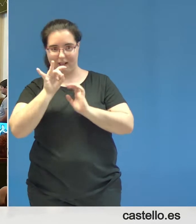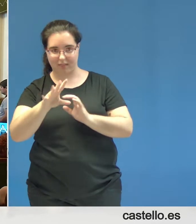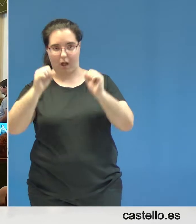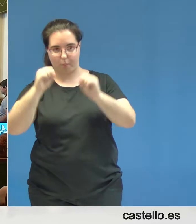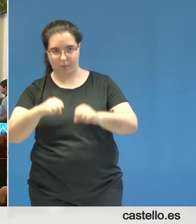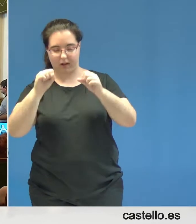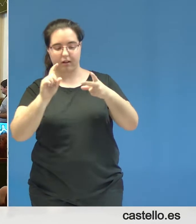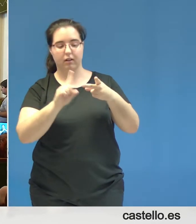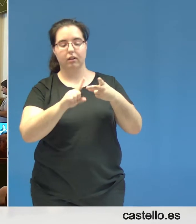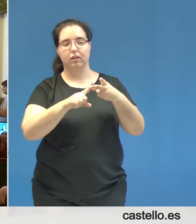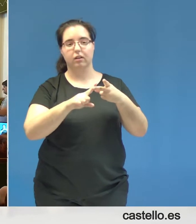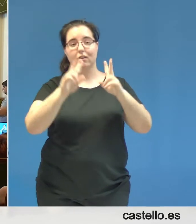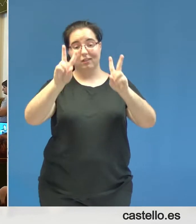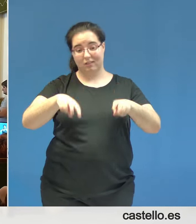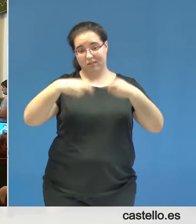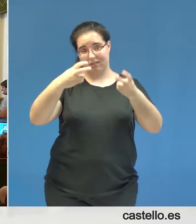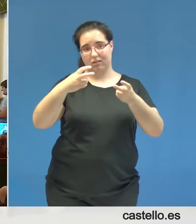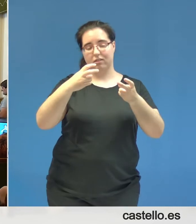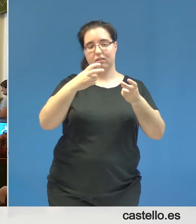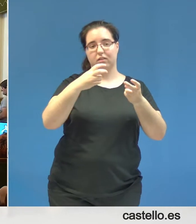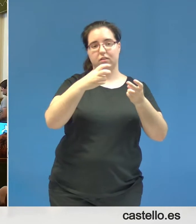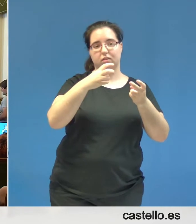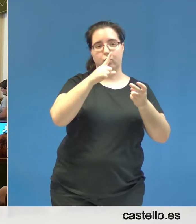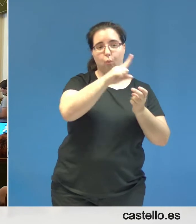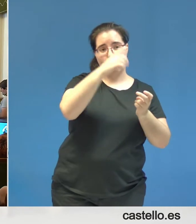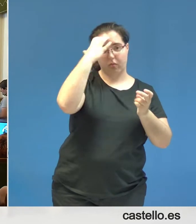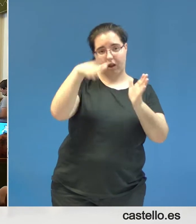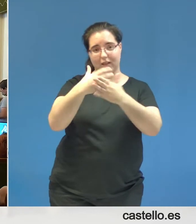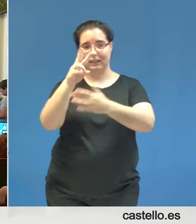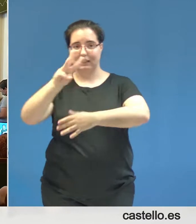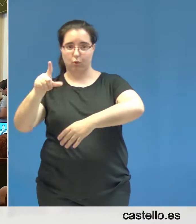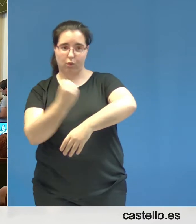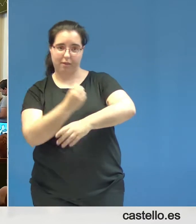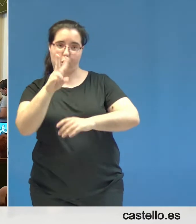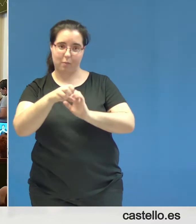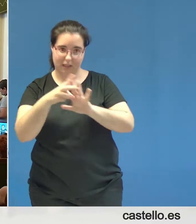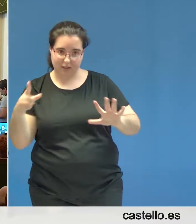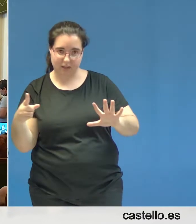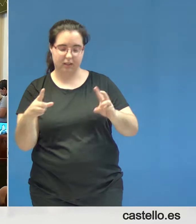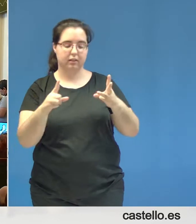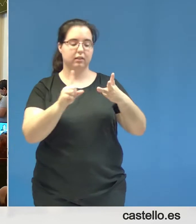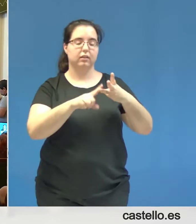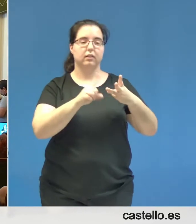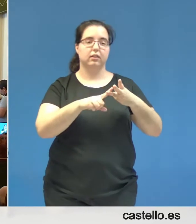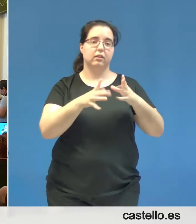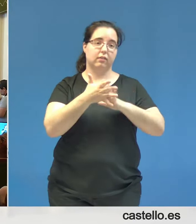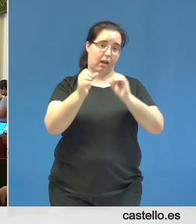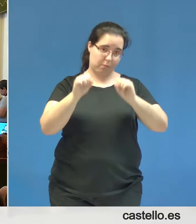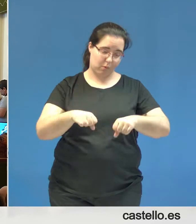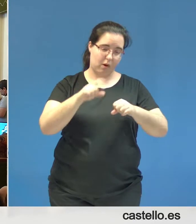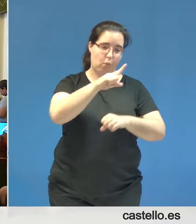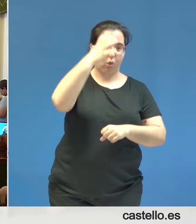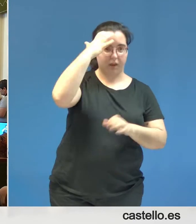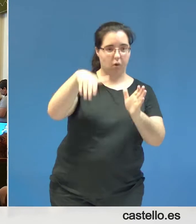la rectificación durante el periodo comprendido del 1 de enero a 31 de diciembre de 2016. Tercero, aprobar la rectificación en el periodo del 1